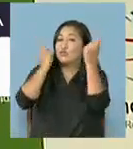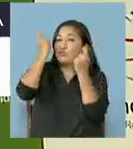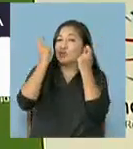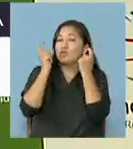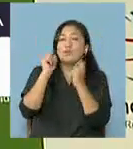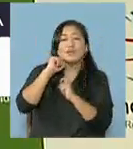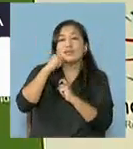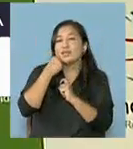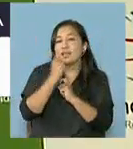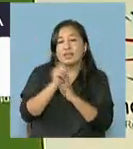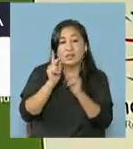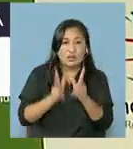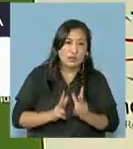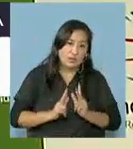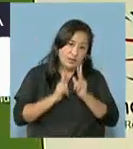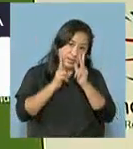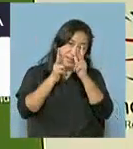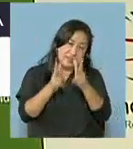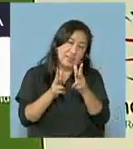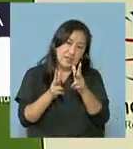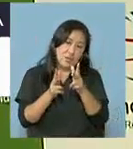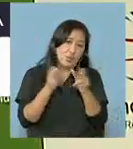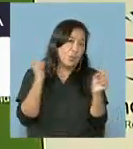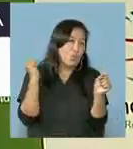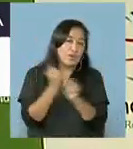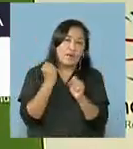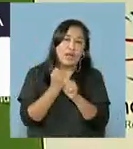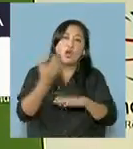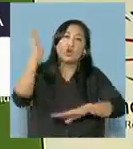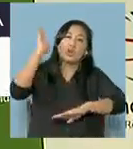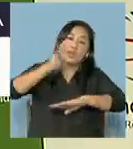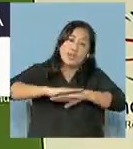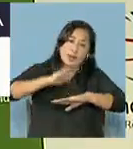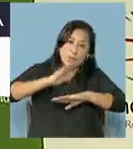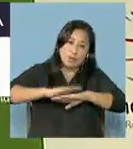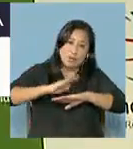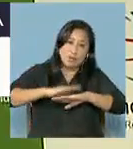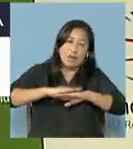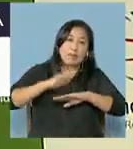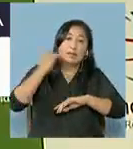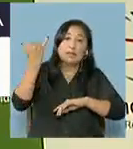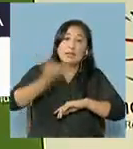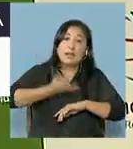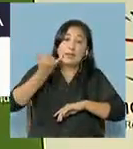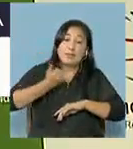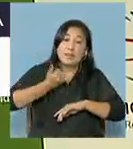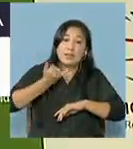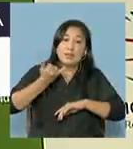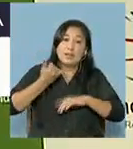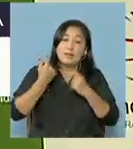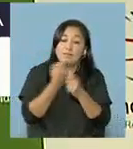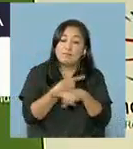muy linda y, como te digo, con un trabajo serio, comprometido y que lleva inclusive